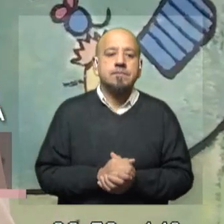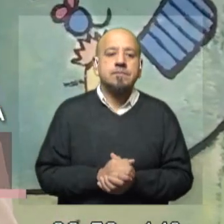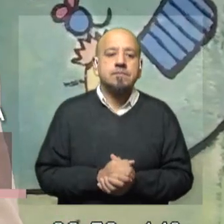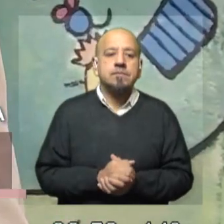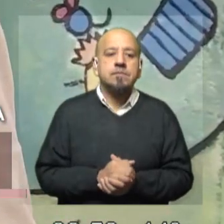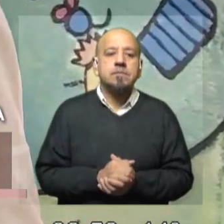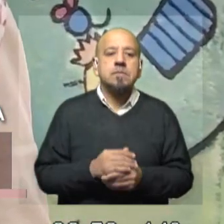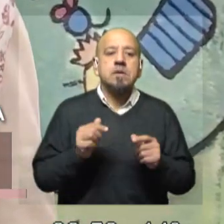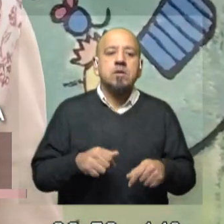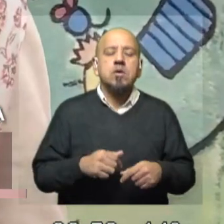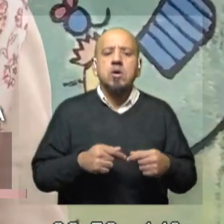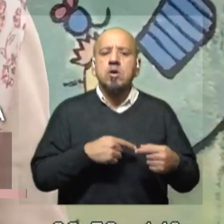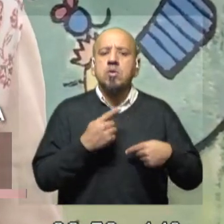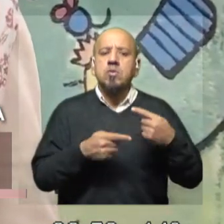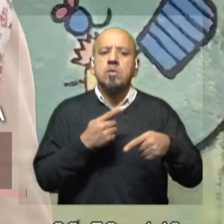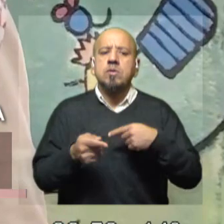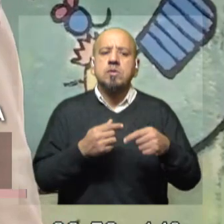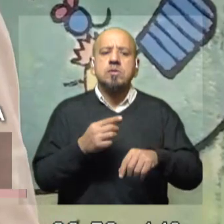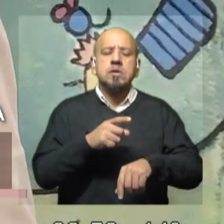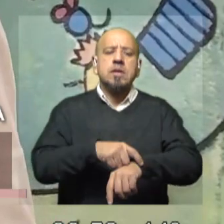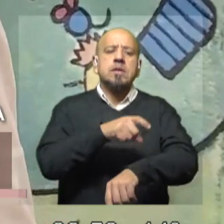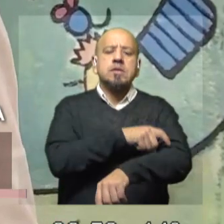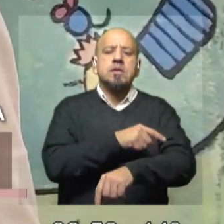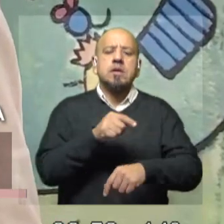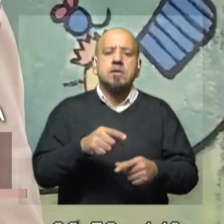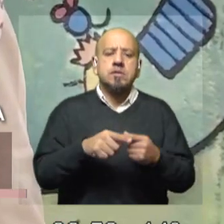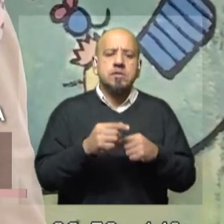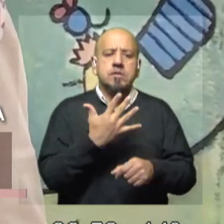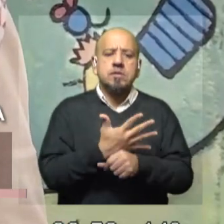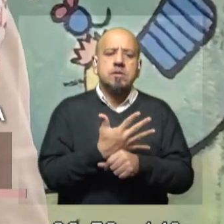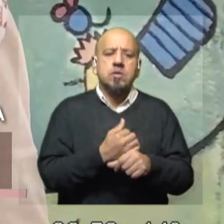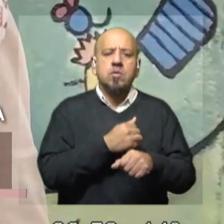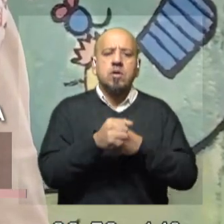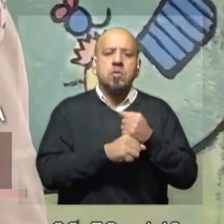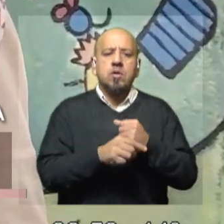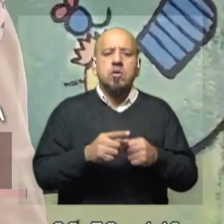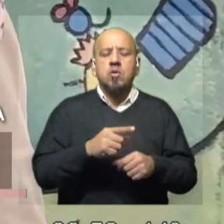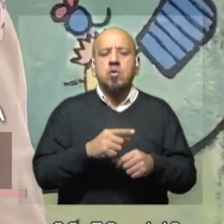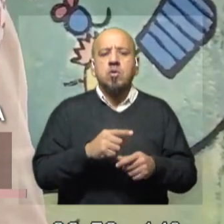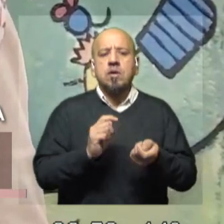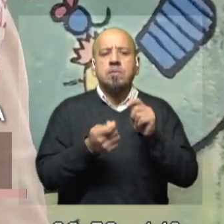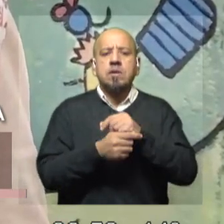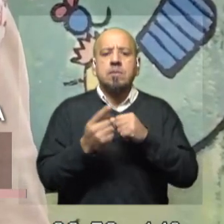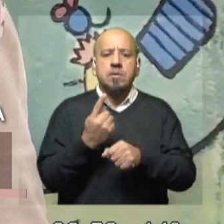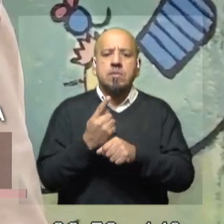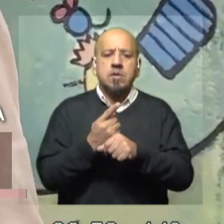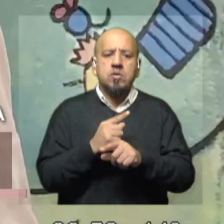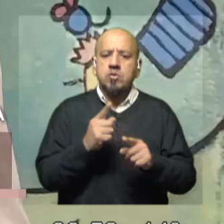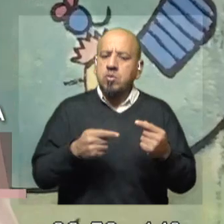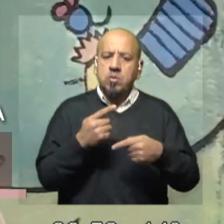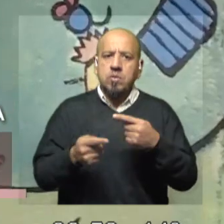Esa continuidad hoy, cuando es el pasaje de lo que es inicial, los chicos de 5 años, cuando pasan a primero, ¿no siguen con la continuidad